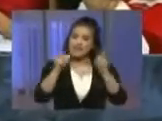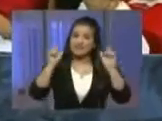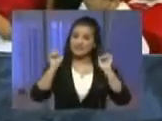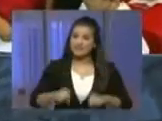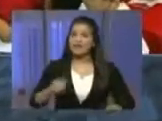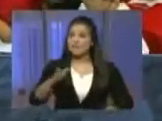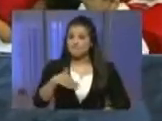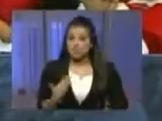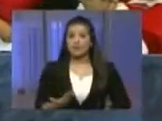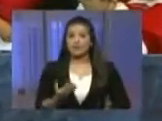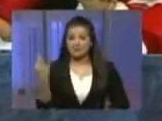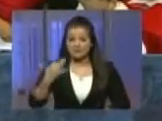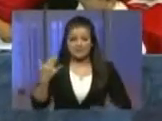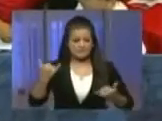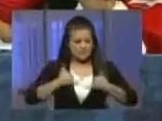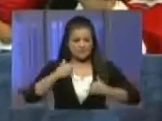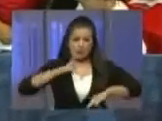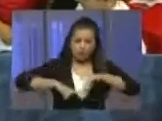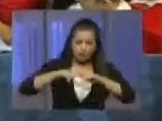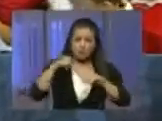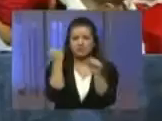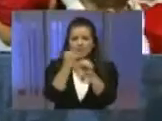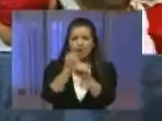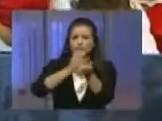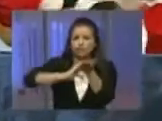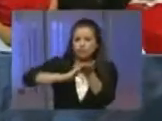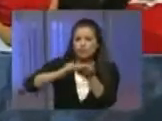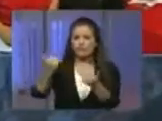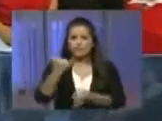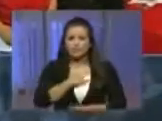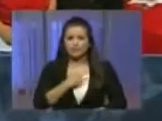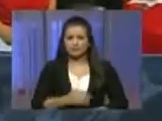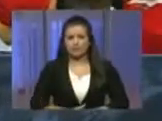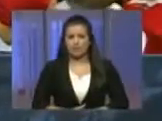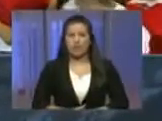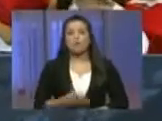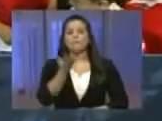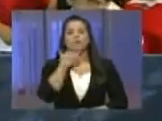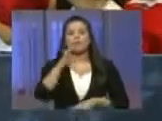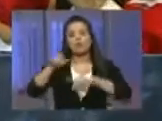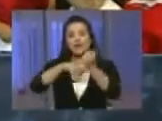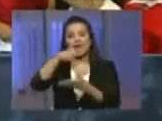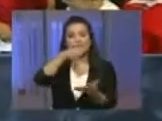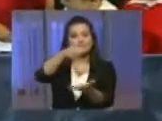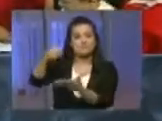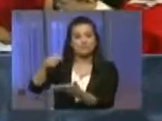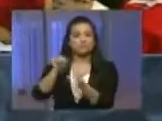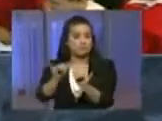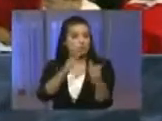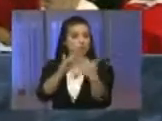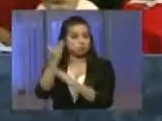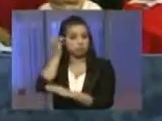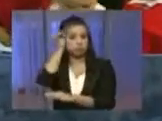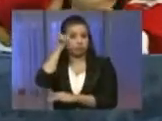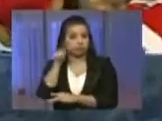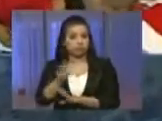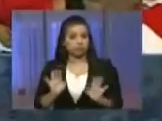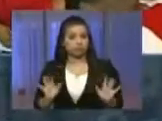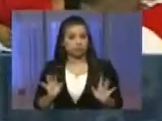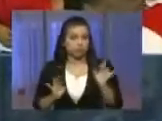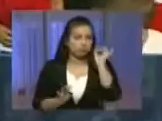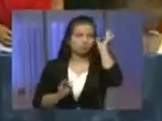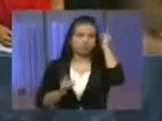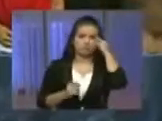construir sus propias soluciones como son los Club sus propias soluciones y que tiene un